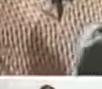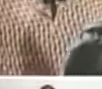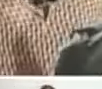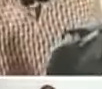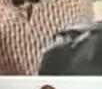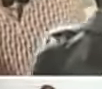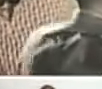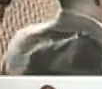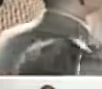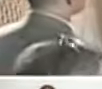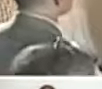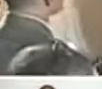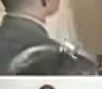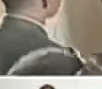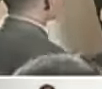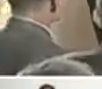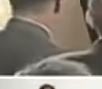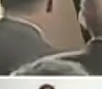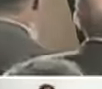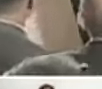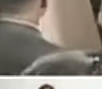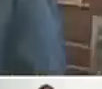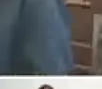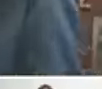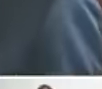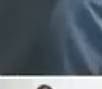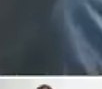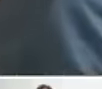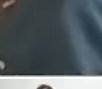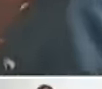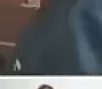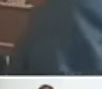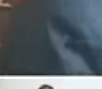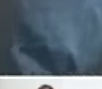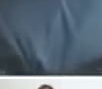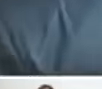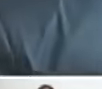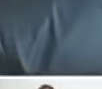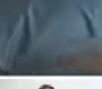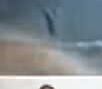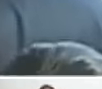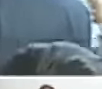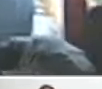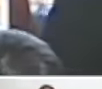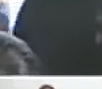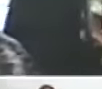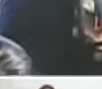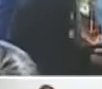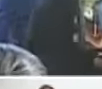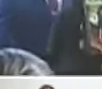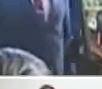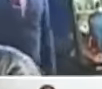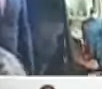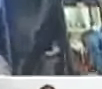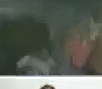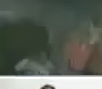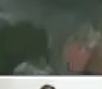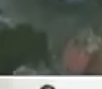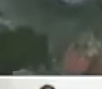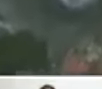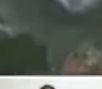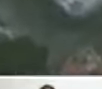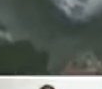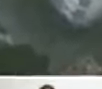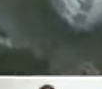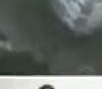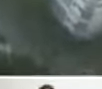que le pertenece a nuestro país, que a partir de estos momentos comienzan en estos 39 artículos